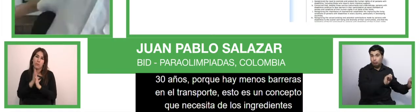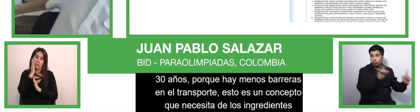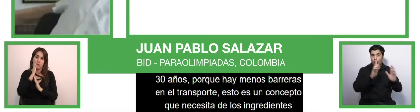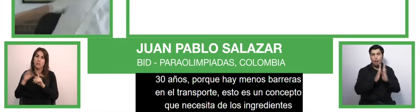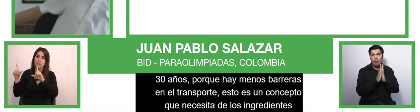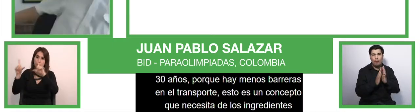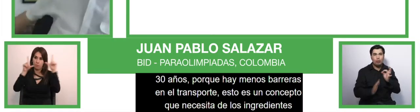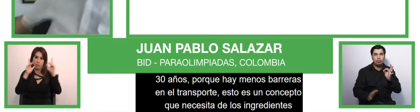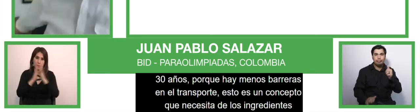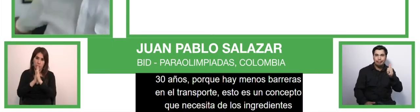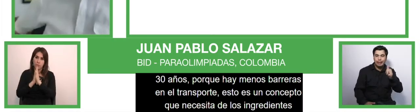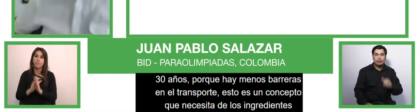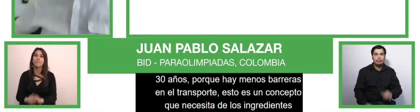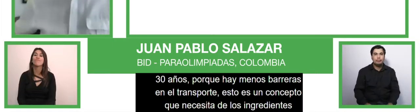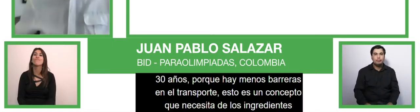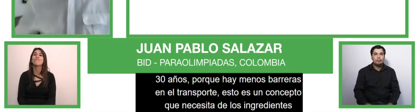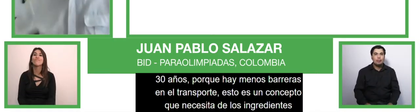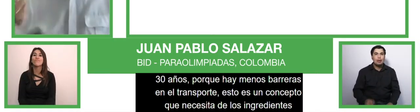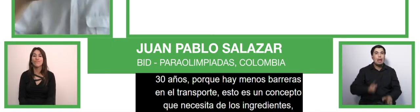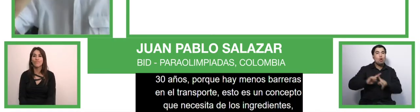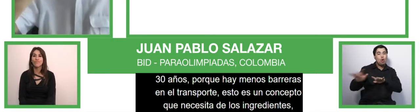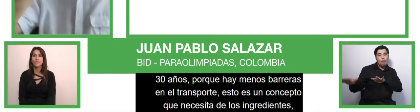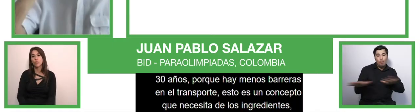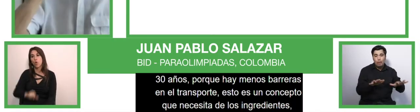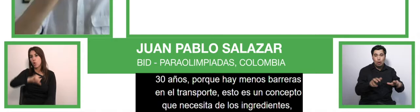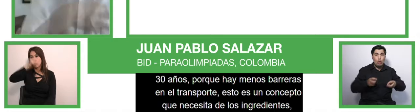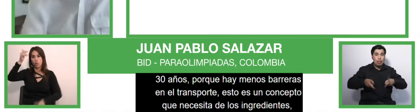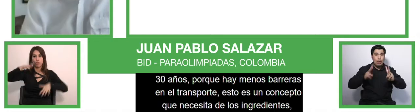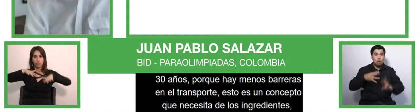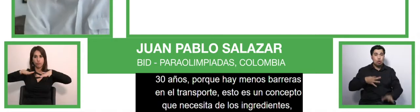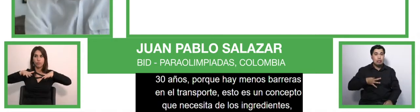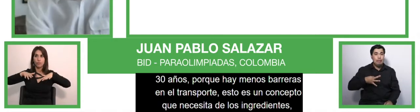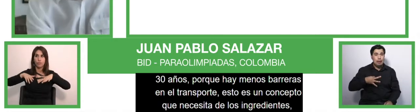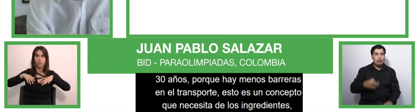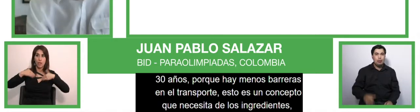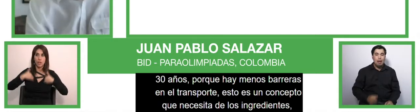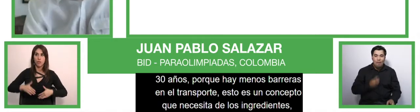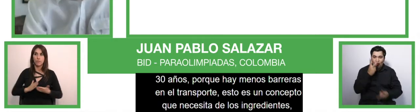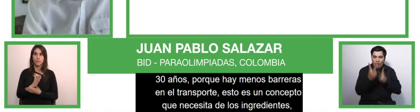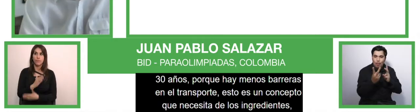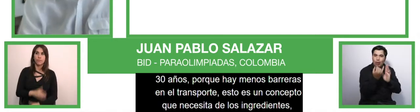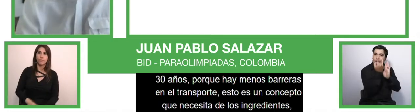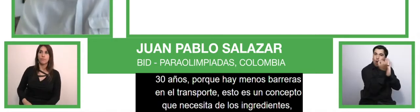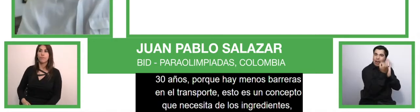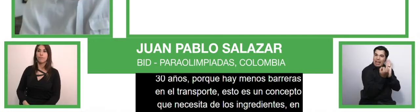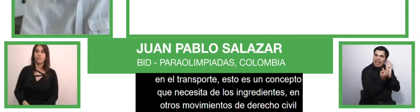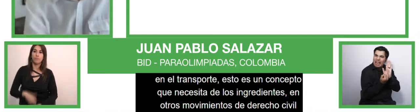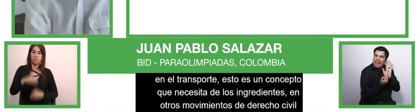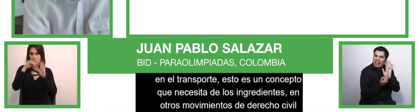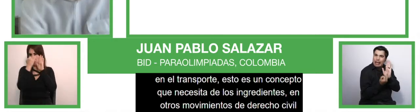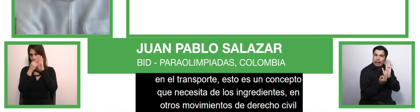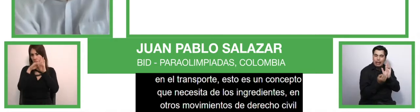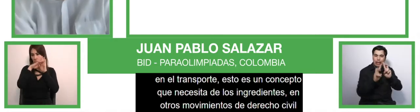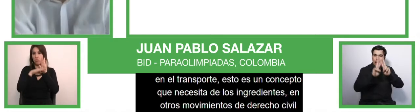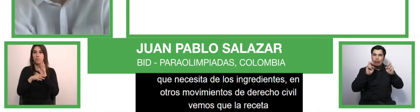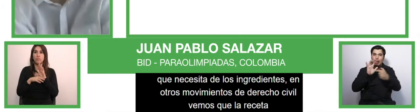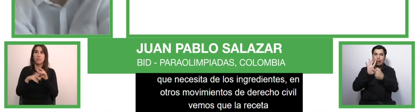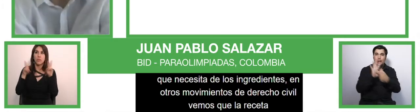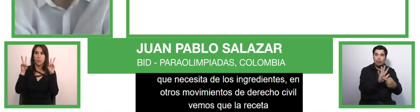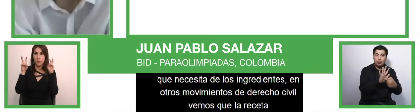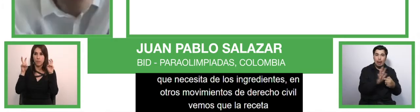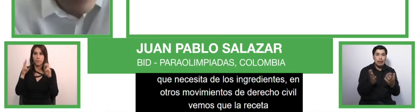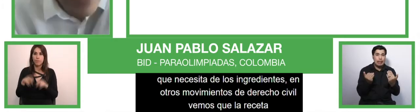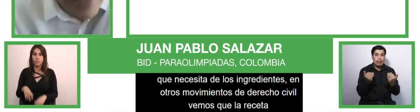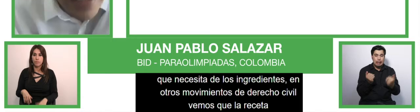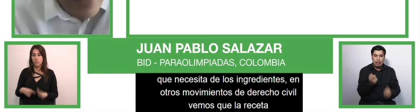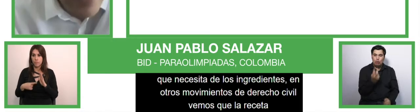favor. En otros movimientos de derecho civil, vemos que la receta de la discriminación necesita